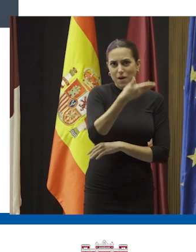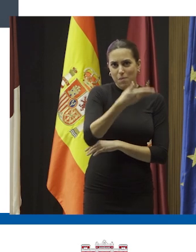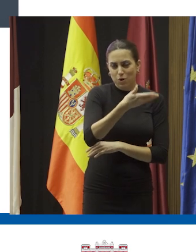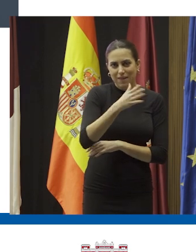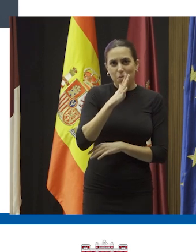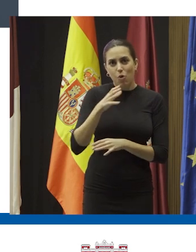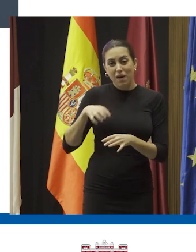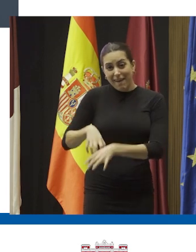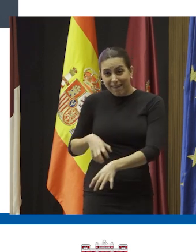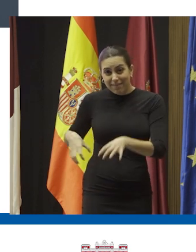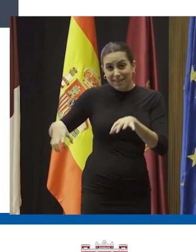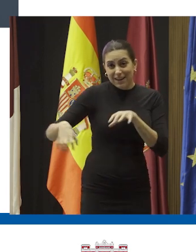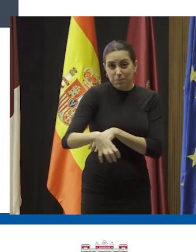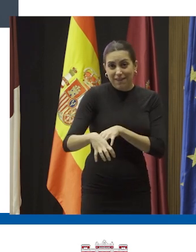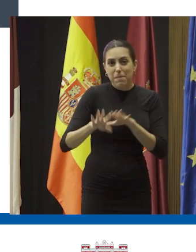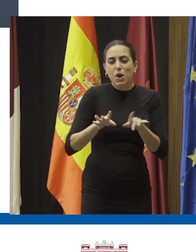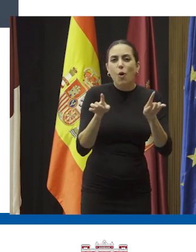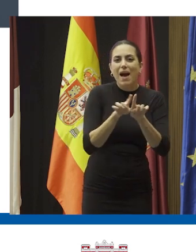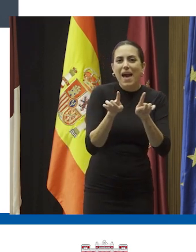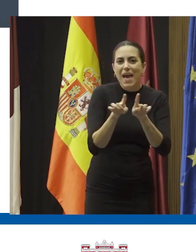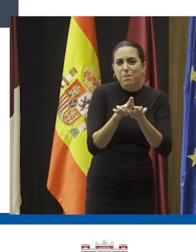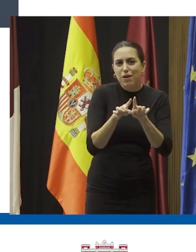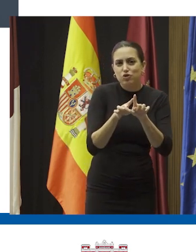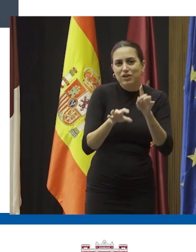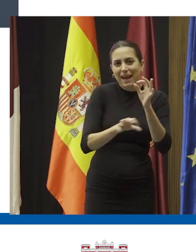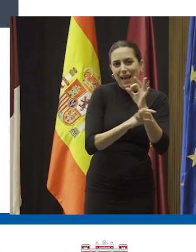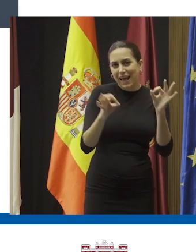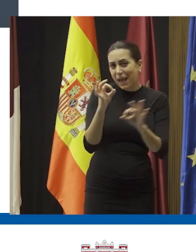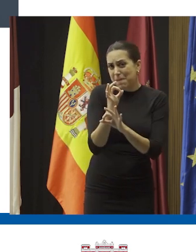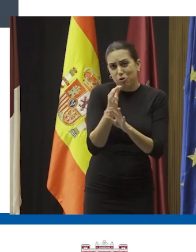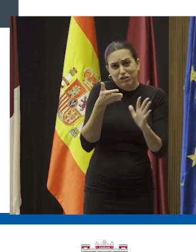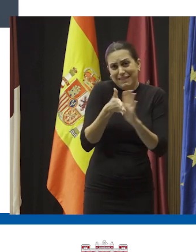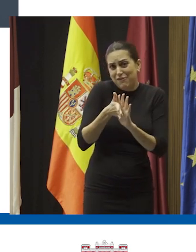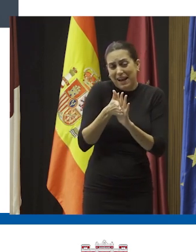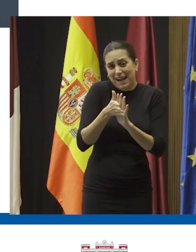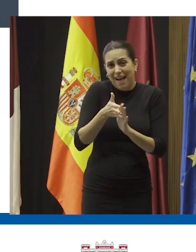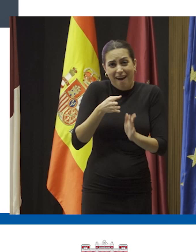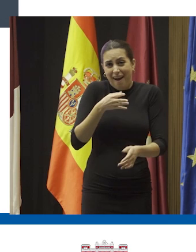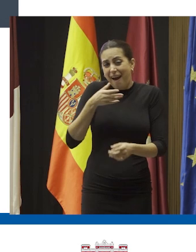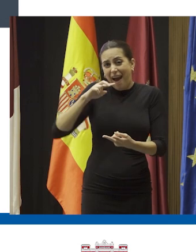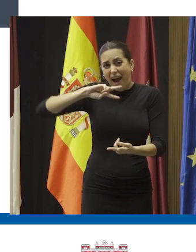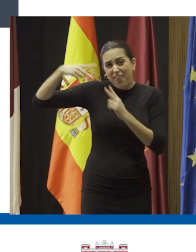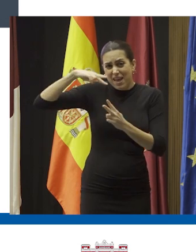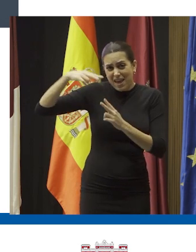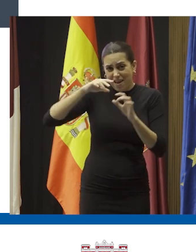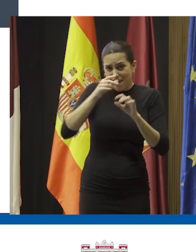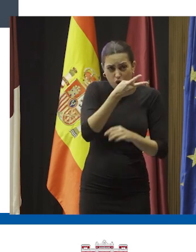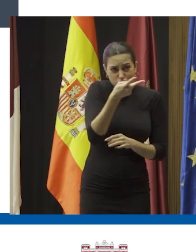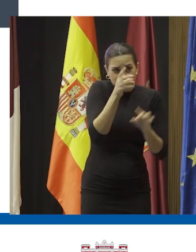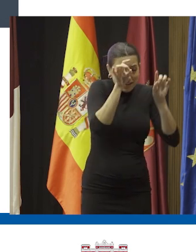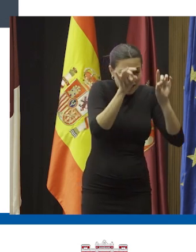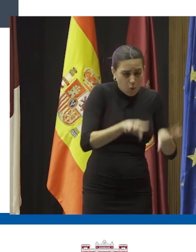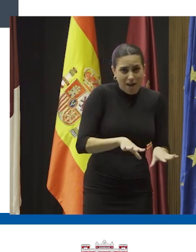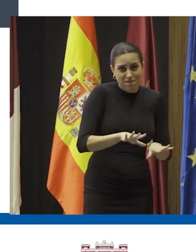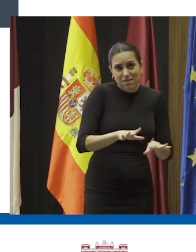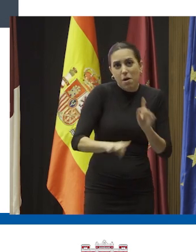trasplante entre dos hermanos gemelos univitelinos, con lo cual eran idénticos, eran un calco uno de otro. El problema